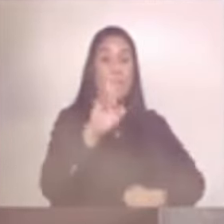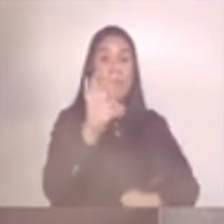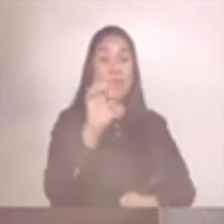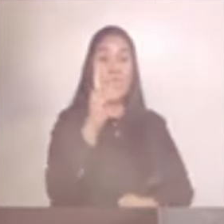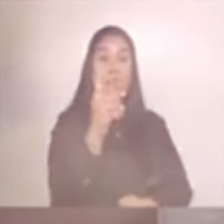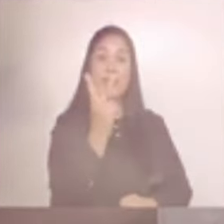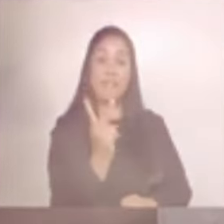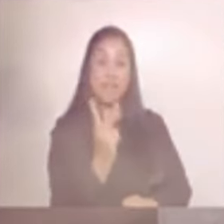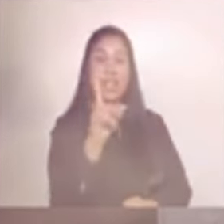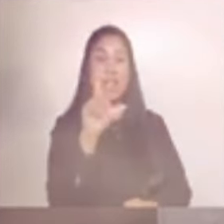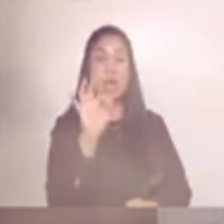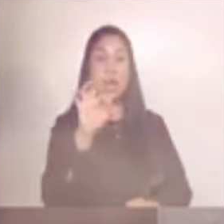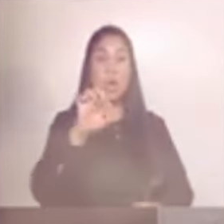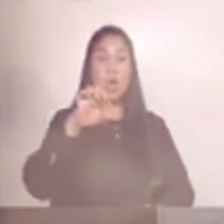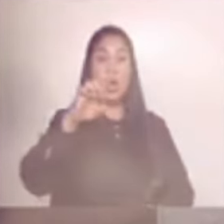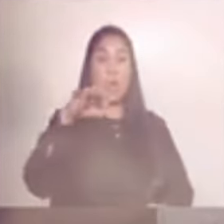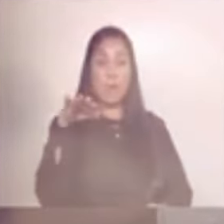es concejal uno de la municipalidad.